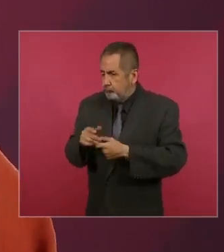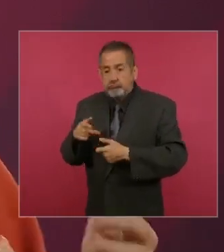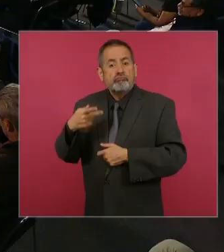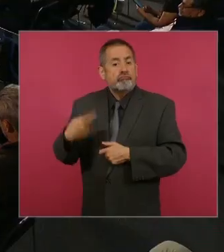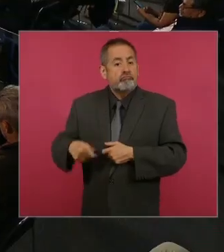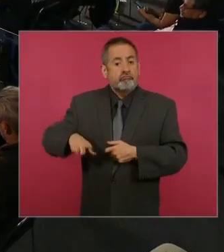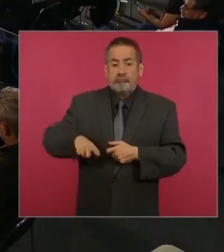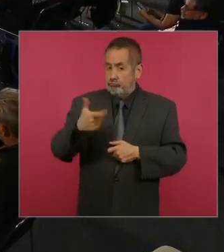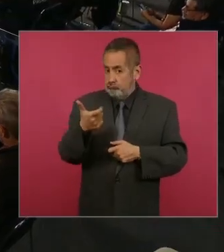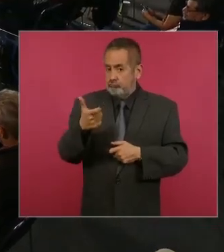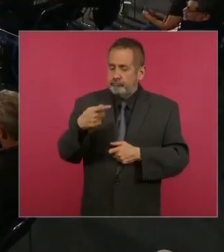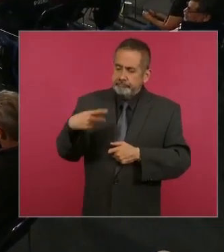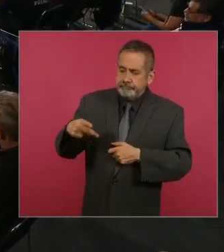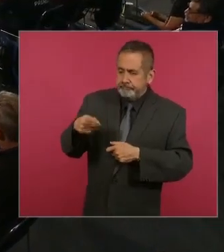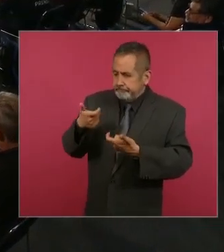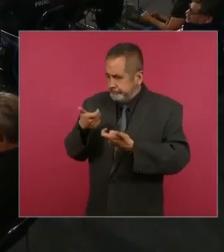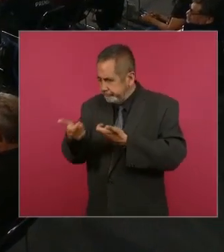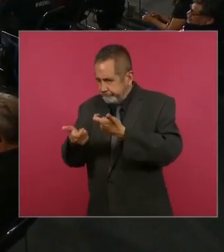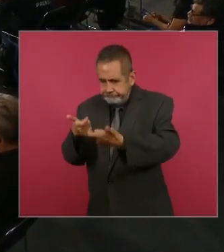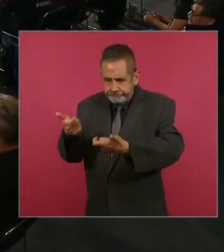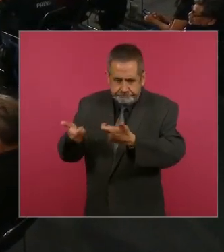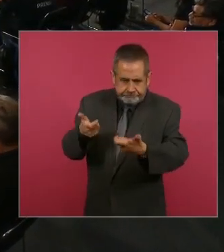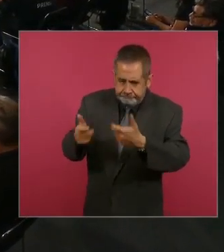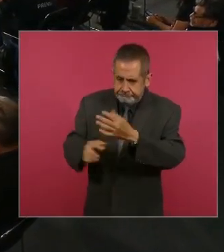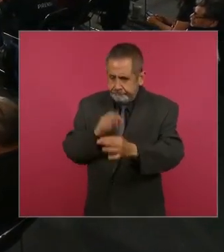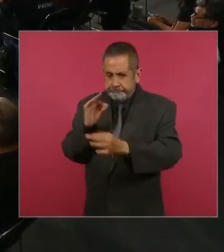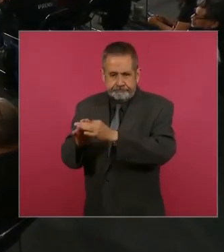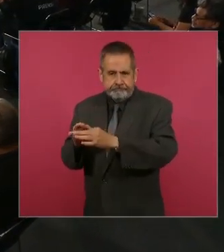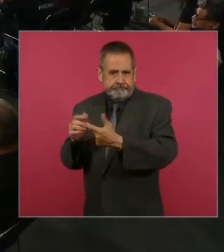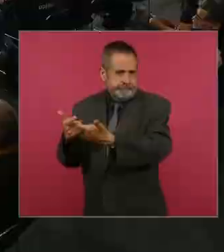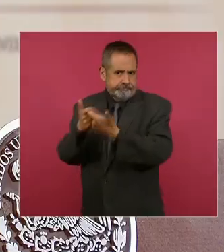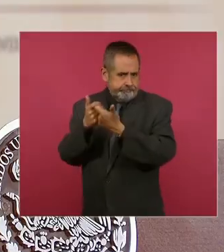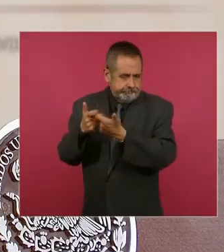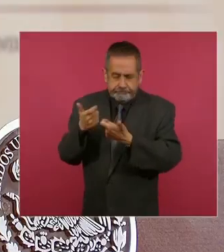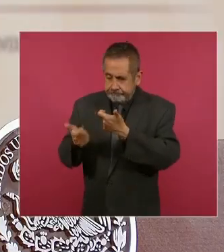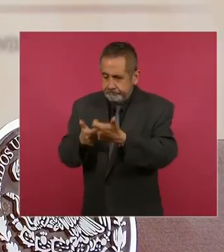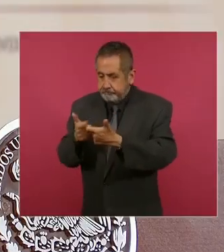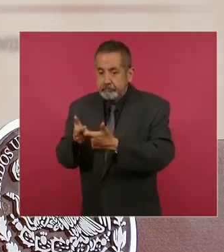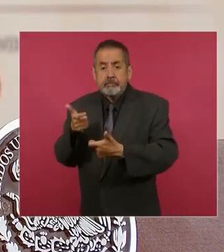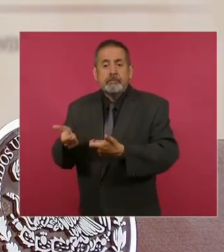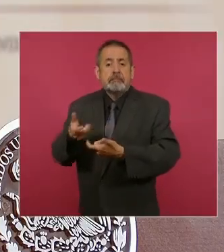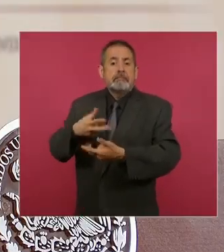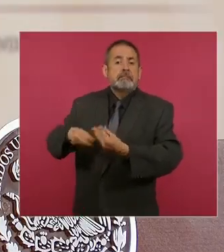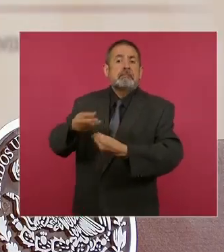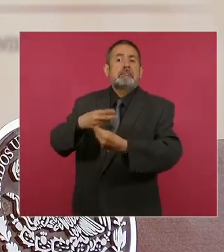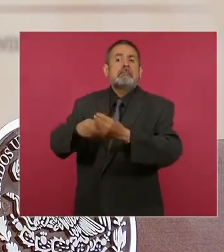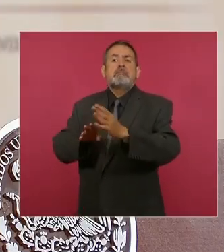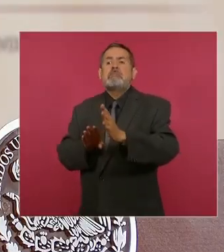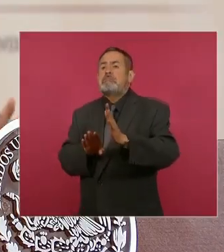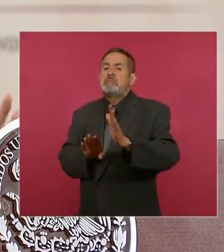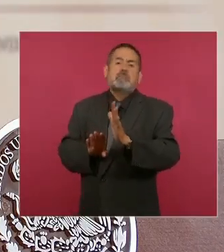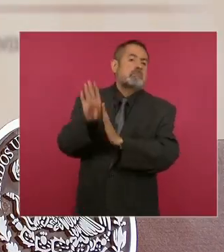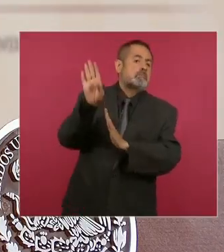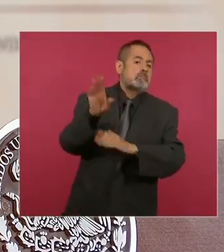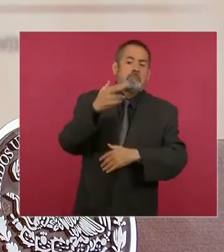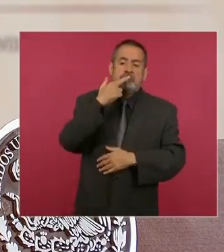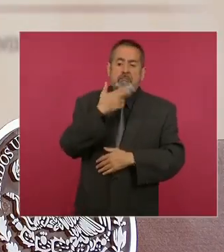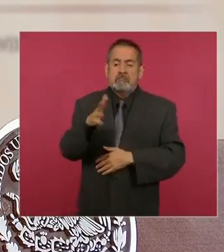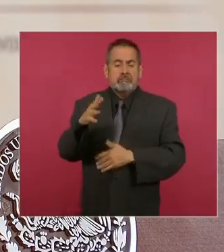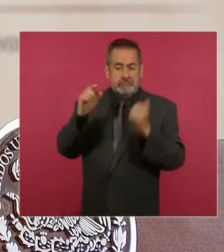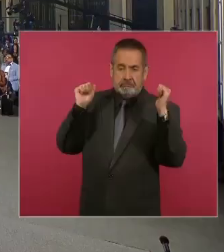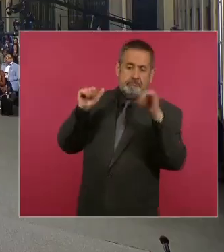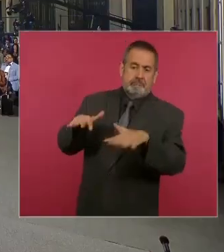pública a través de el dinero de todas y todos los mexicanos que va a detonar y que ya está detonando un